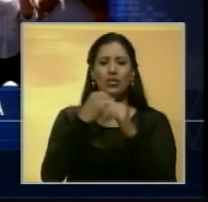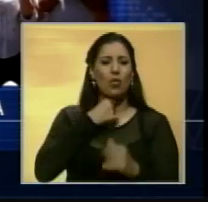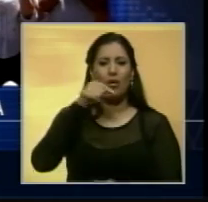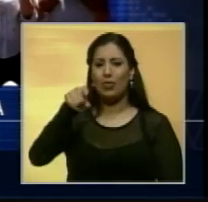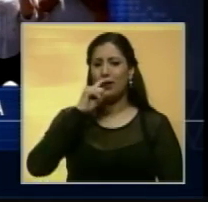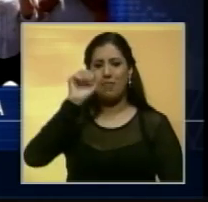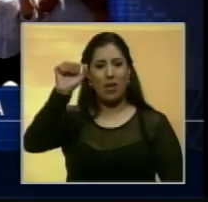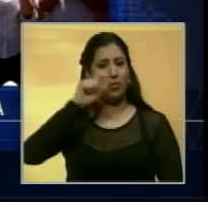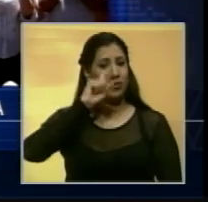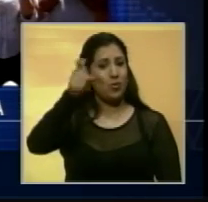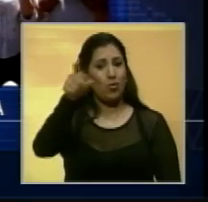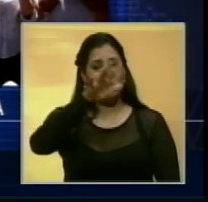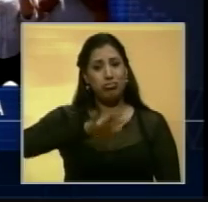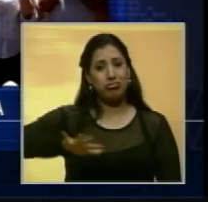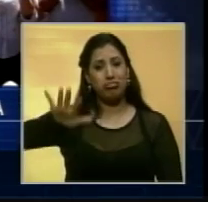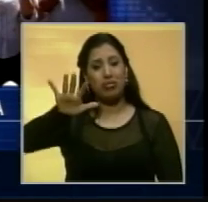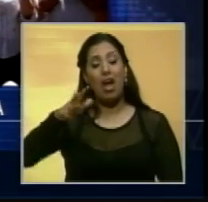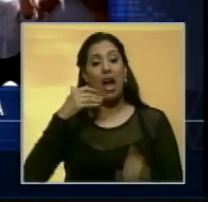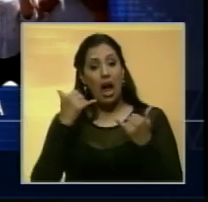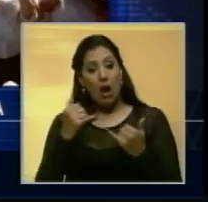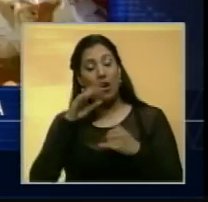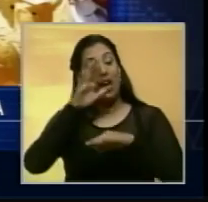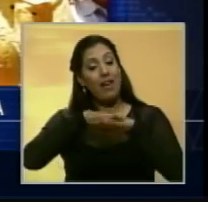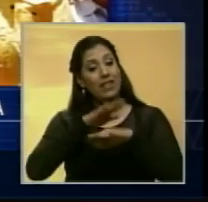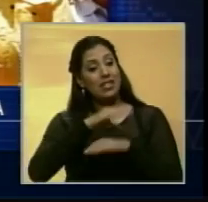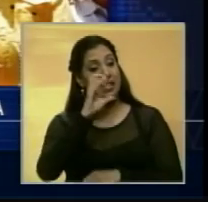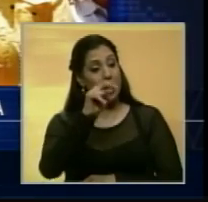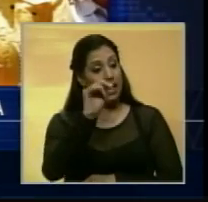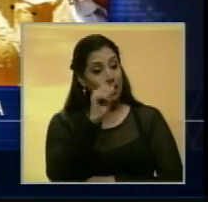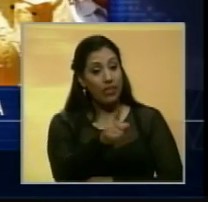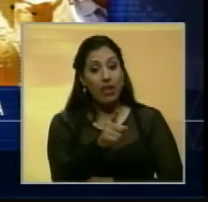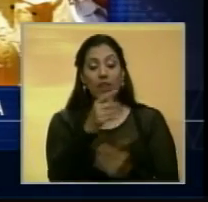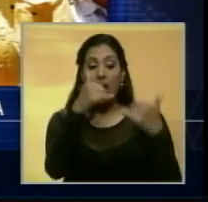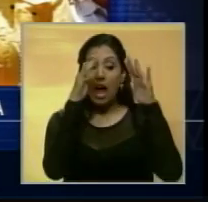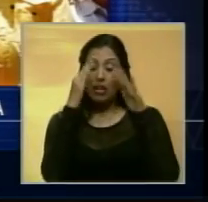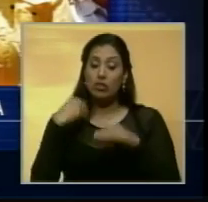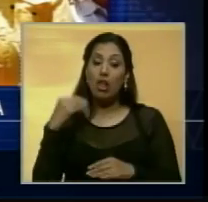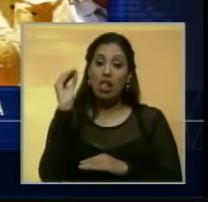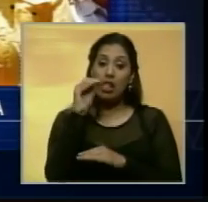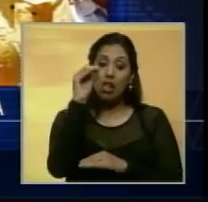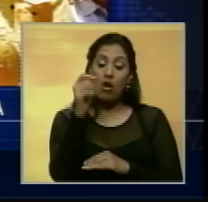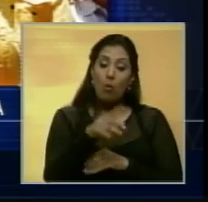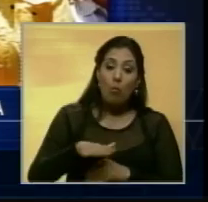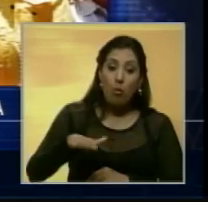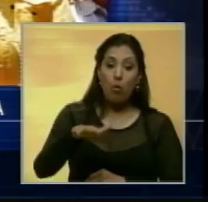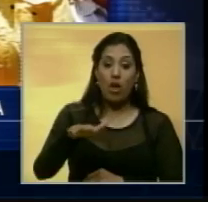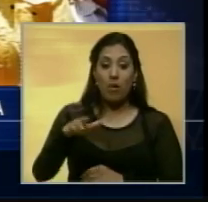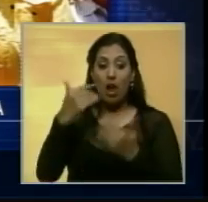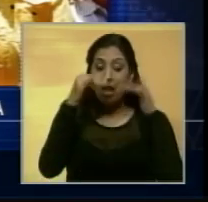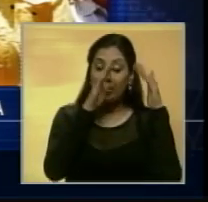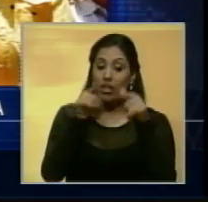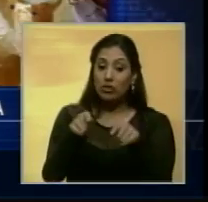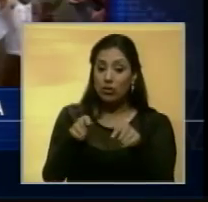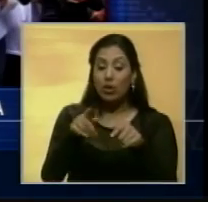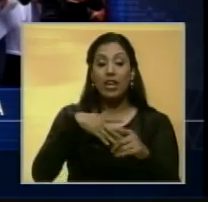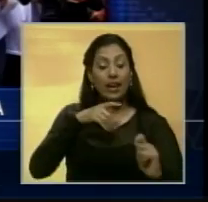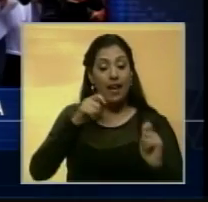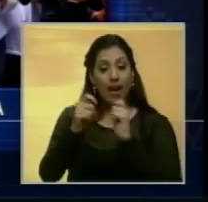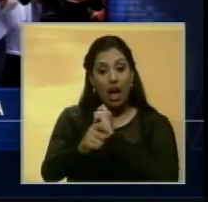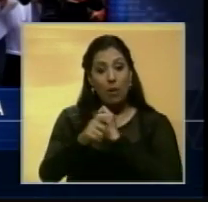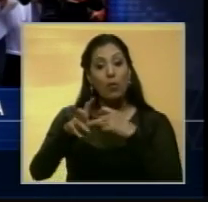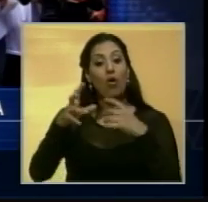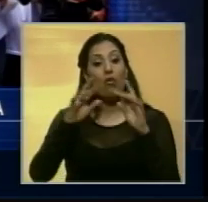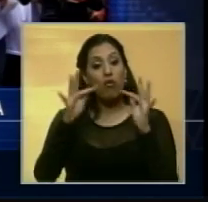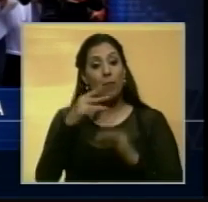internacional. Seguidamente hizo un llamado al Consejo Nacional Electoral de atender la petición de millones de venezolanos que exigen un cambio de